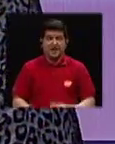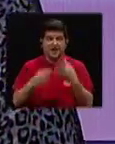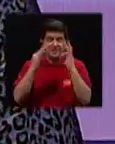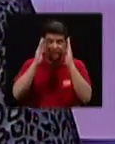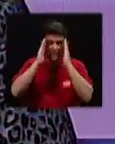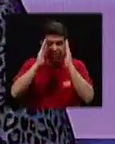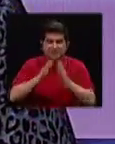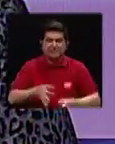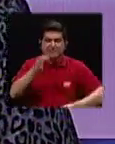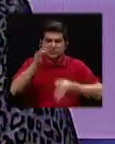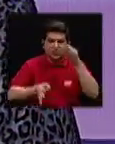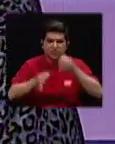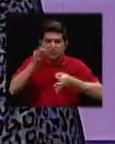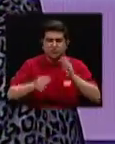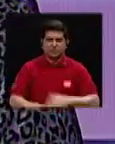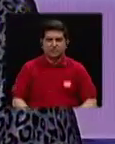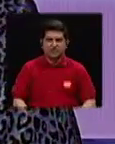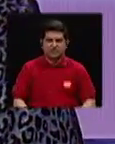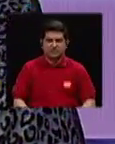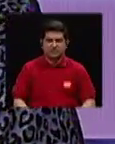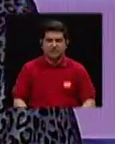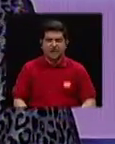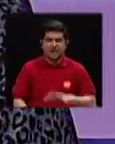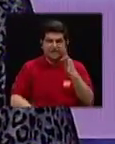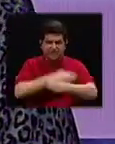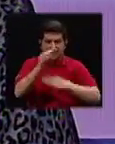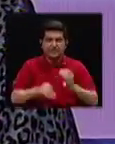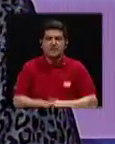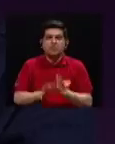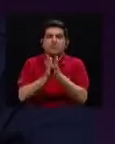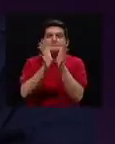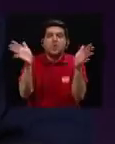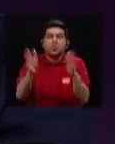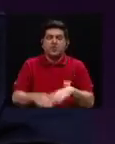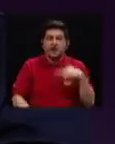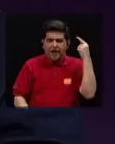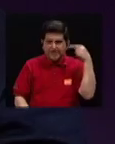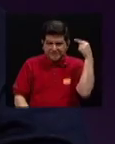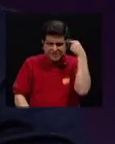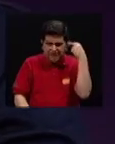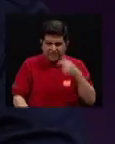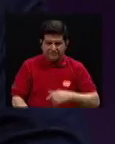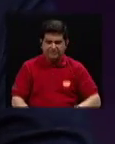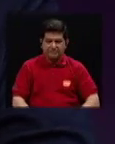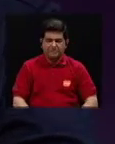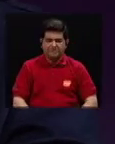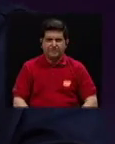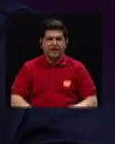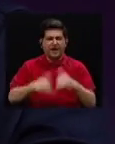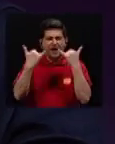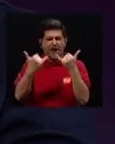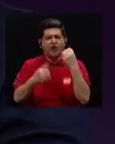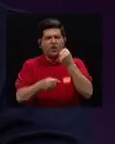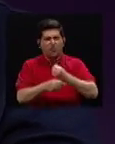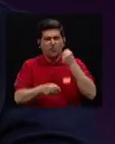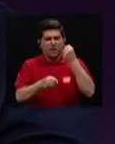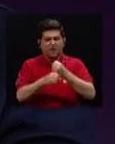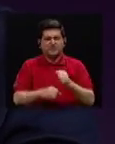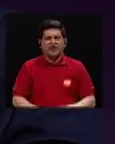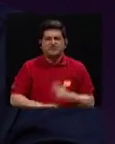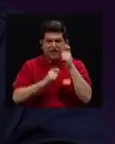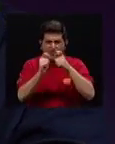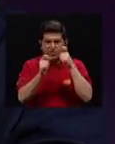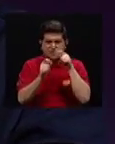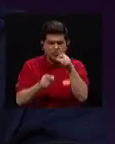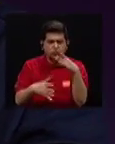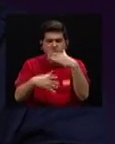justicia por una justicia de fuero Público de la Esfera Pública del Estado claro ahora vamos un poco al trabajo más particular que que ustedes